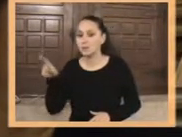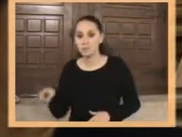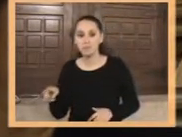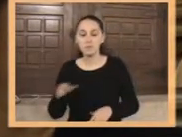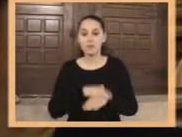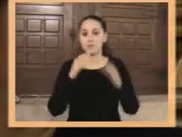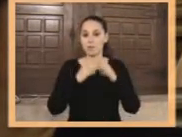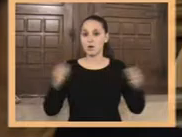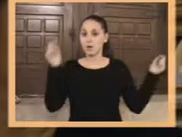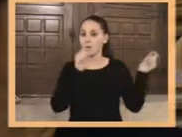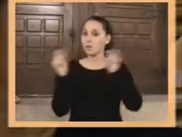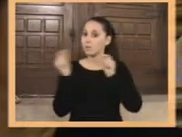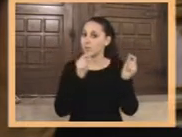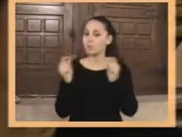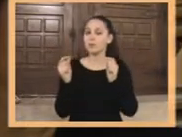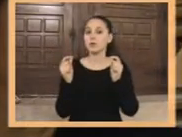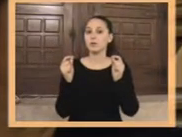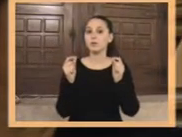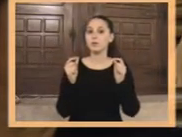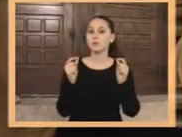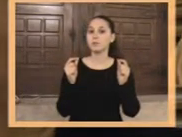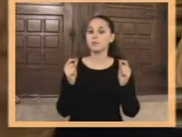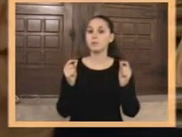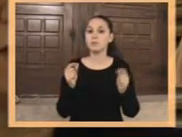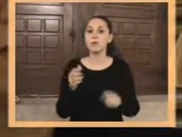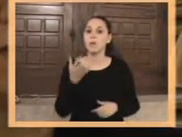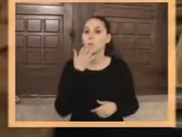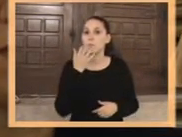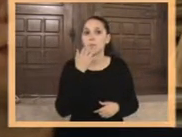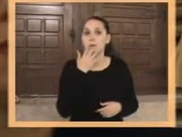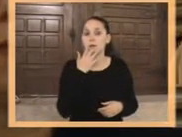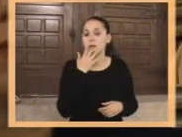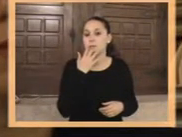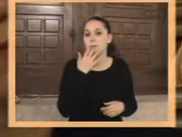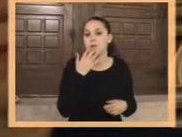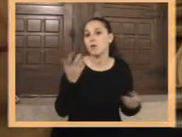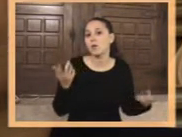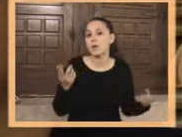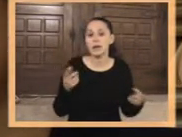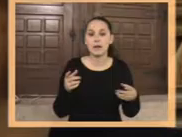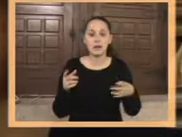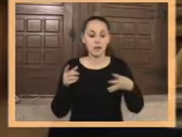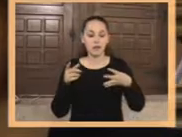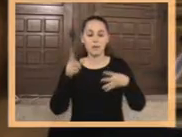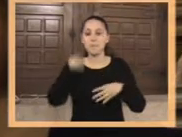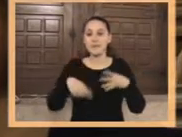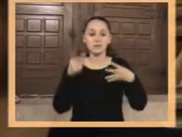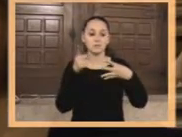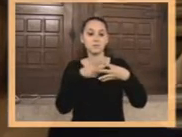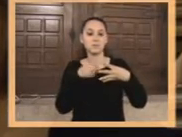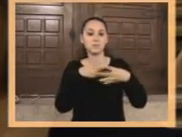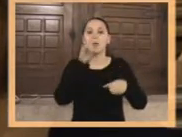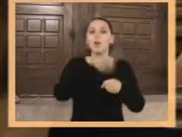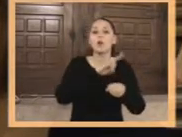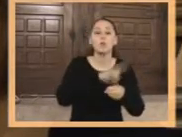plenos, sea cual sea, ¿no? Por ejemplo, el primer lunes de cada mes, el